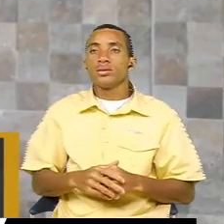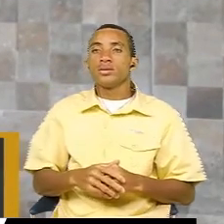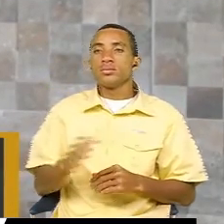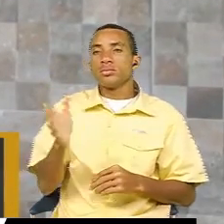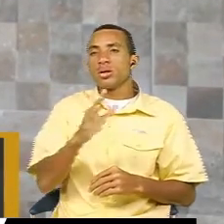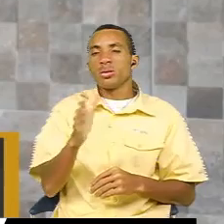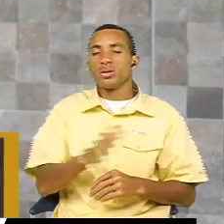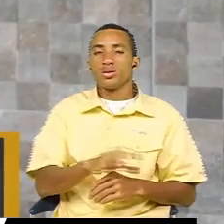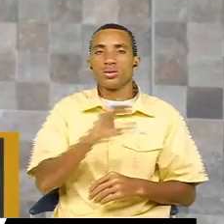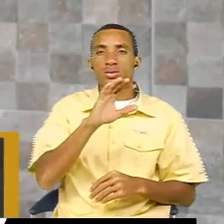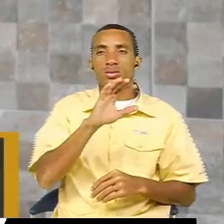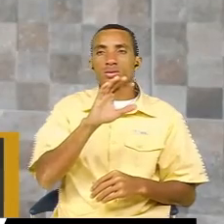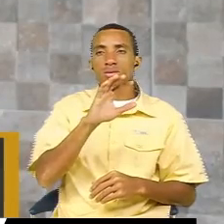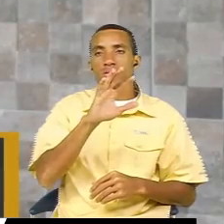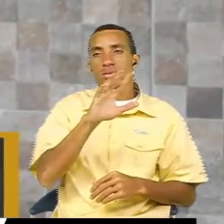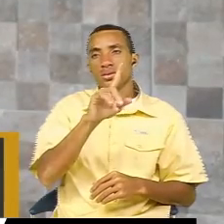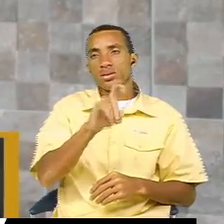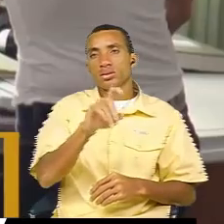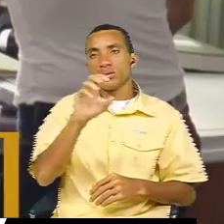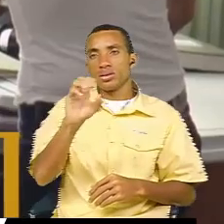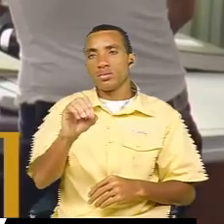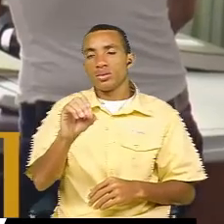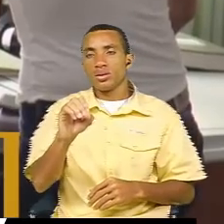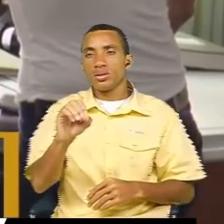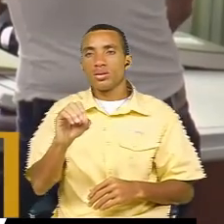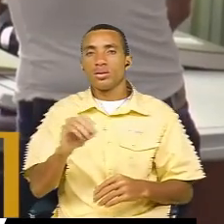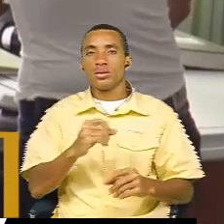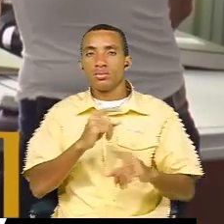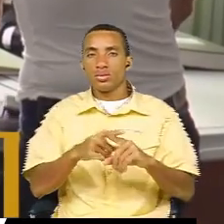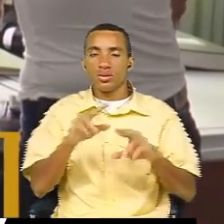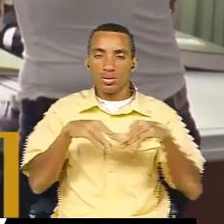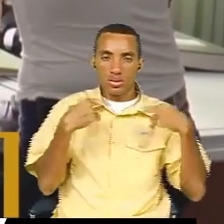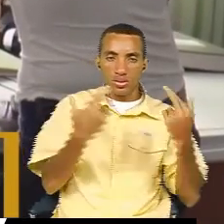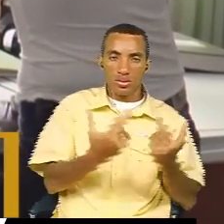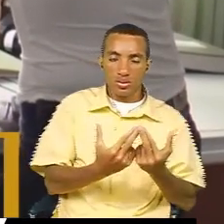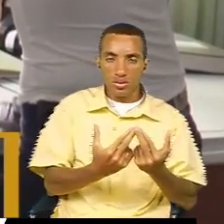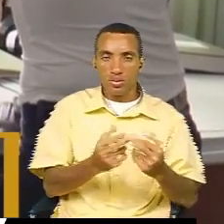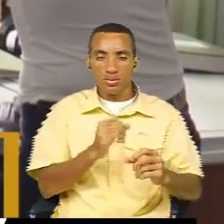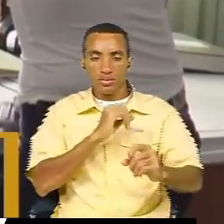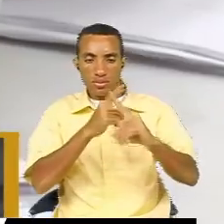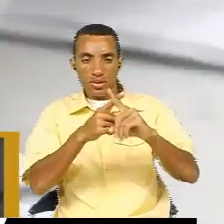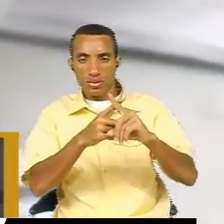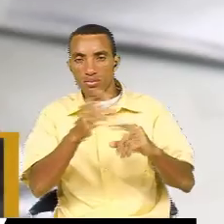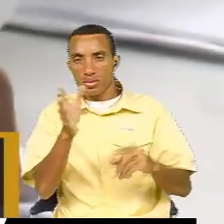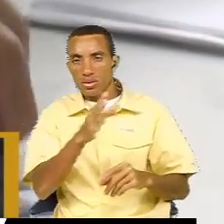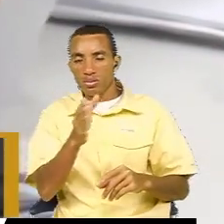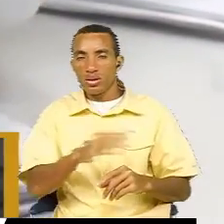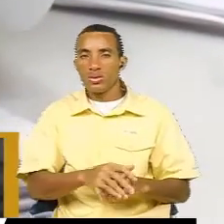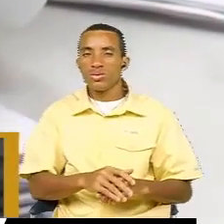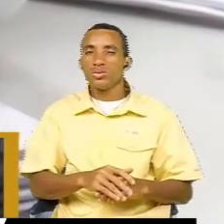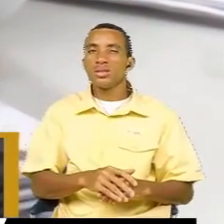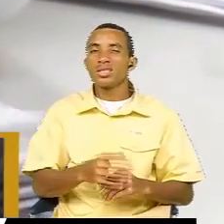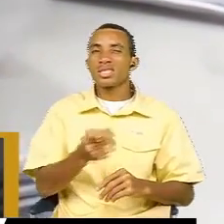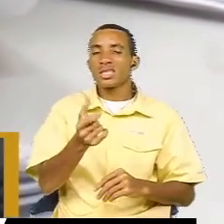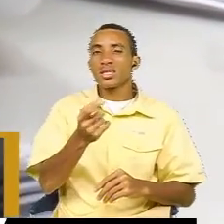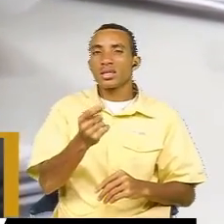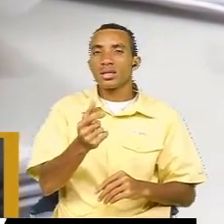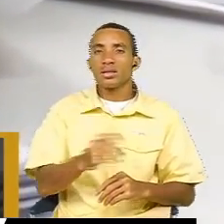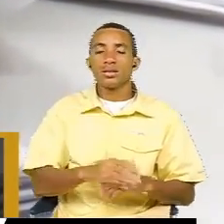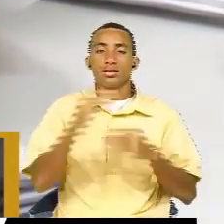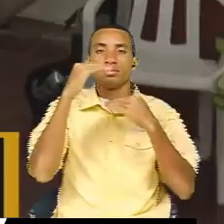de 59.000-60.000 pesos por sección, entonces eso multiplicado saldría casi por un salario mínimo. También tiene que ver